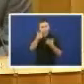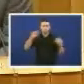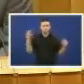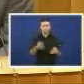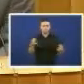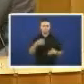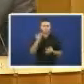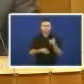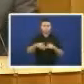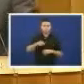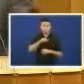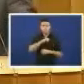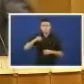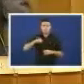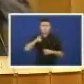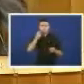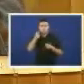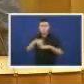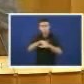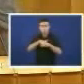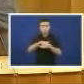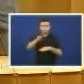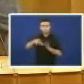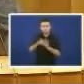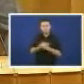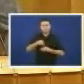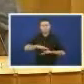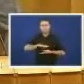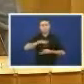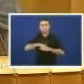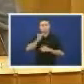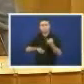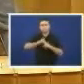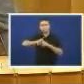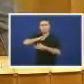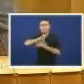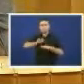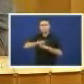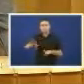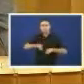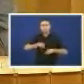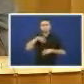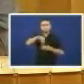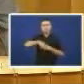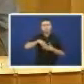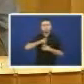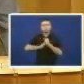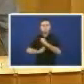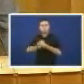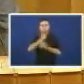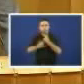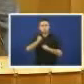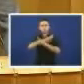autogoberno a capacidade da xunta de la liza para xugar un papel reitor na decisión dunha estrategia económica nacional delimitando un